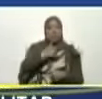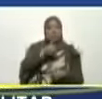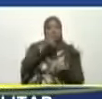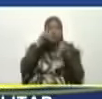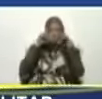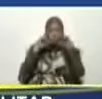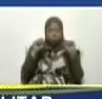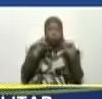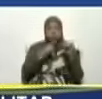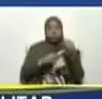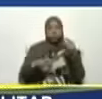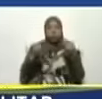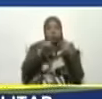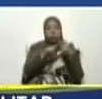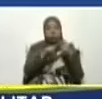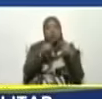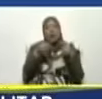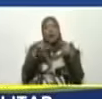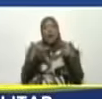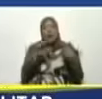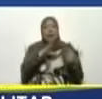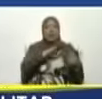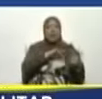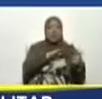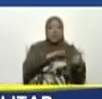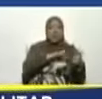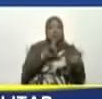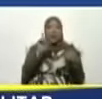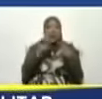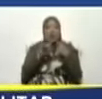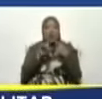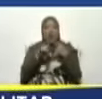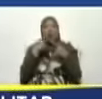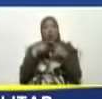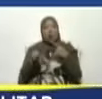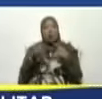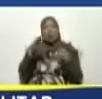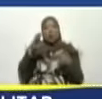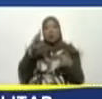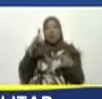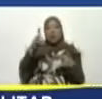El mes de julio es el mes militar, el mes de la patria.